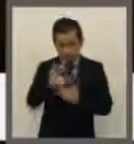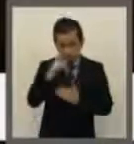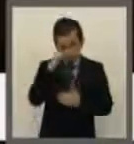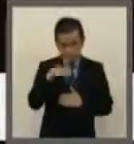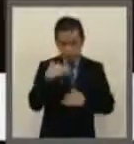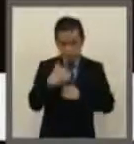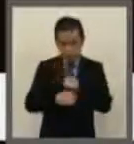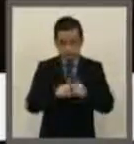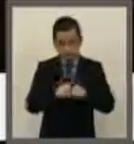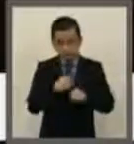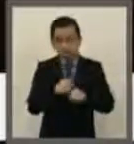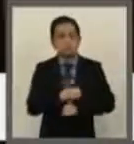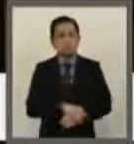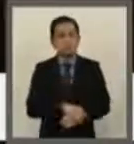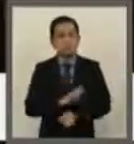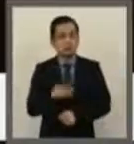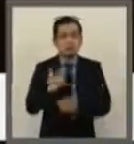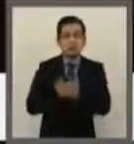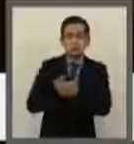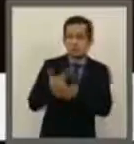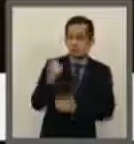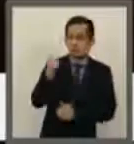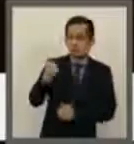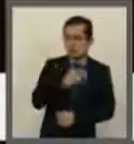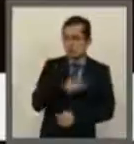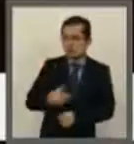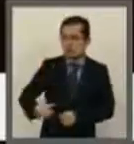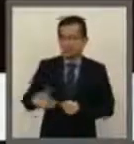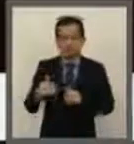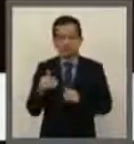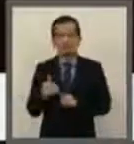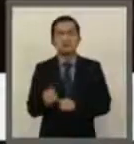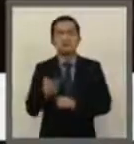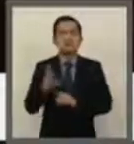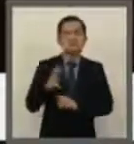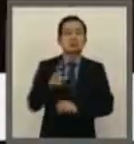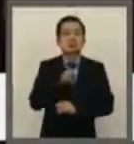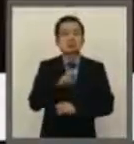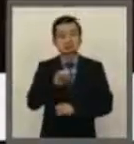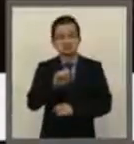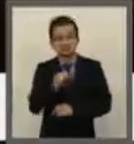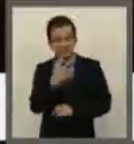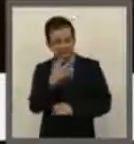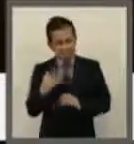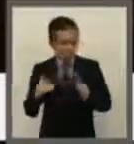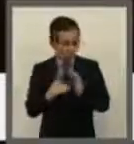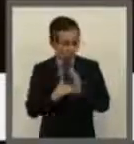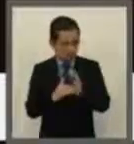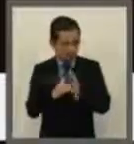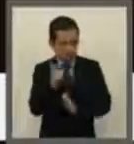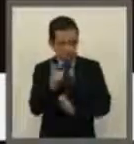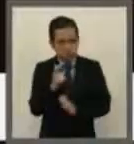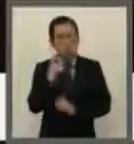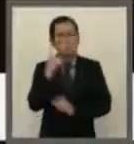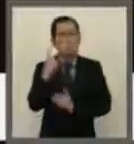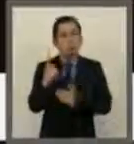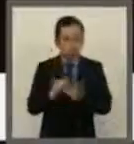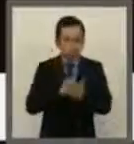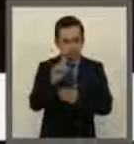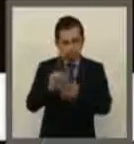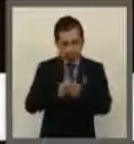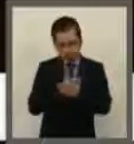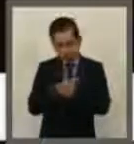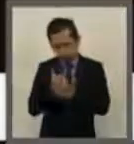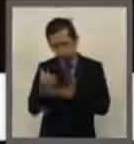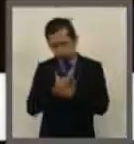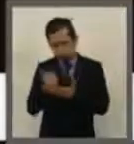una remuneración presidencial de alrededor de 265 mil pesos mensuales. Y como su vigencia